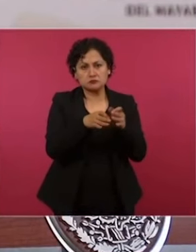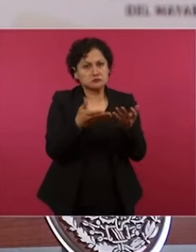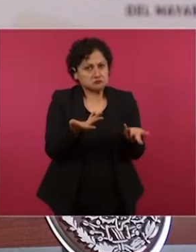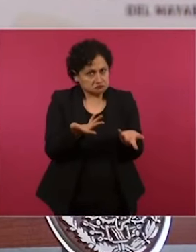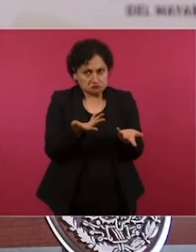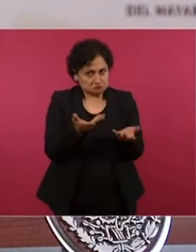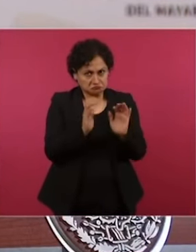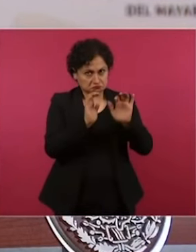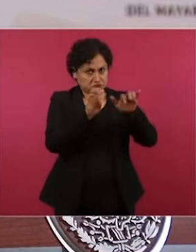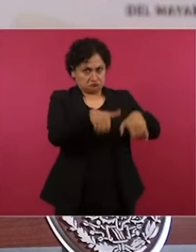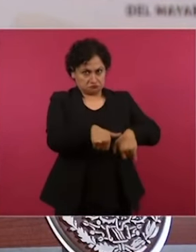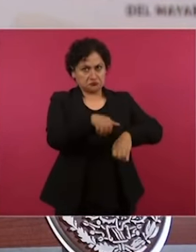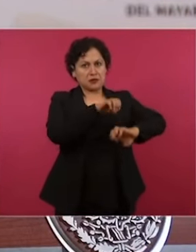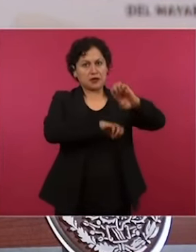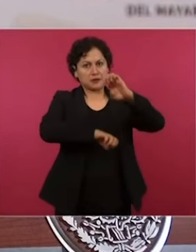mexicano